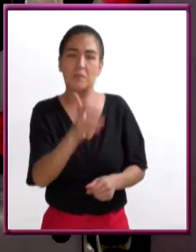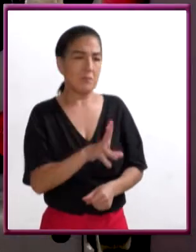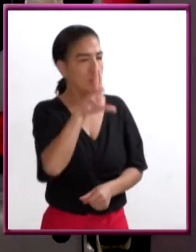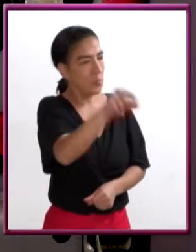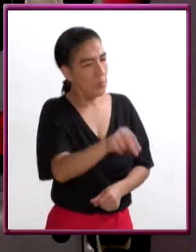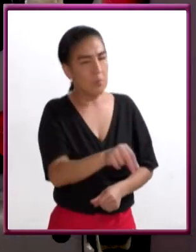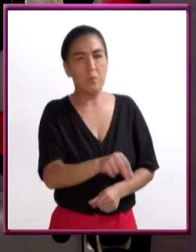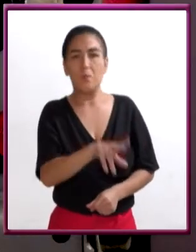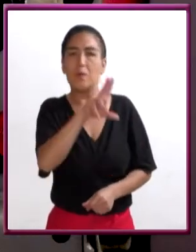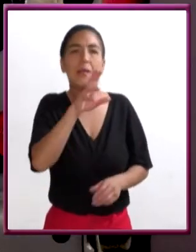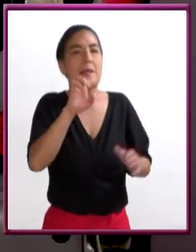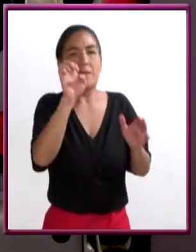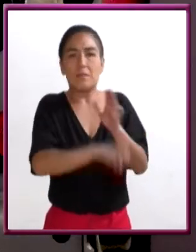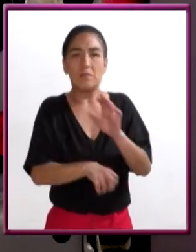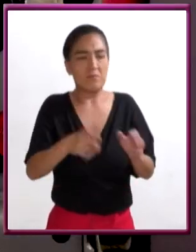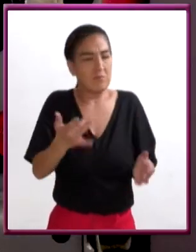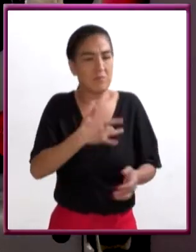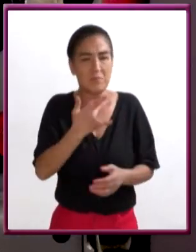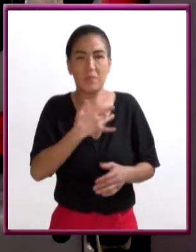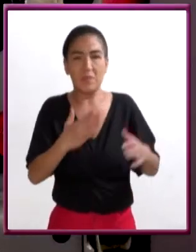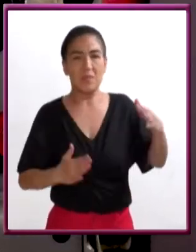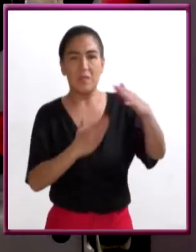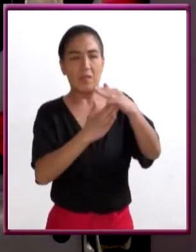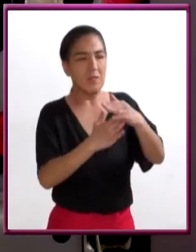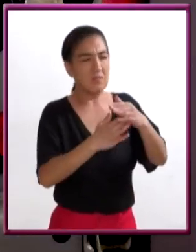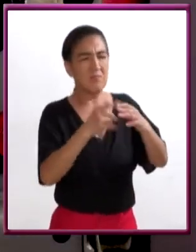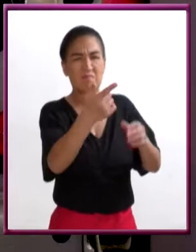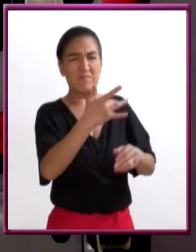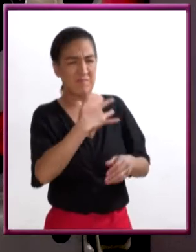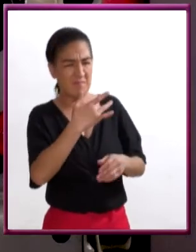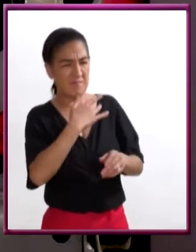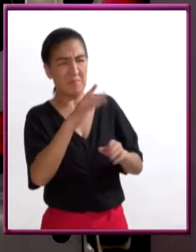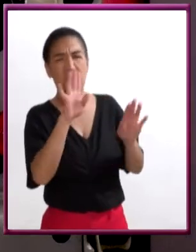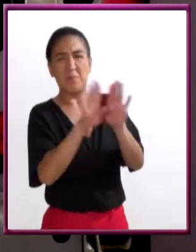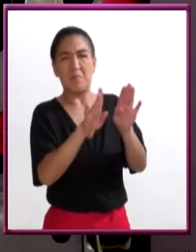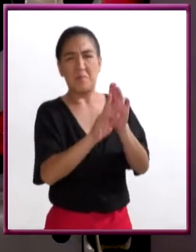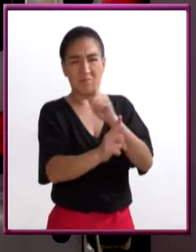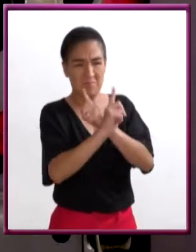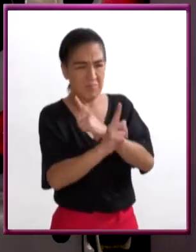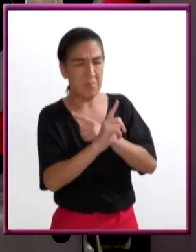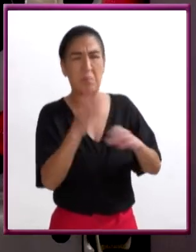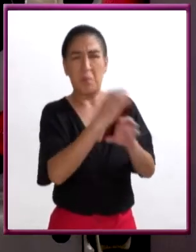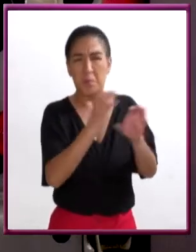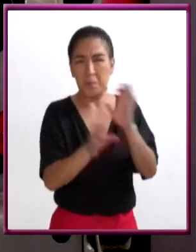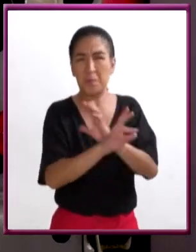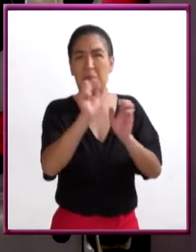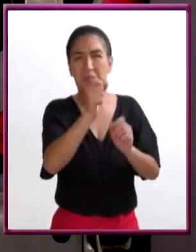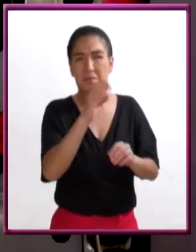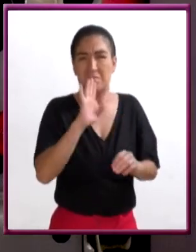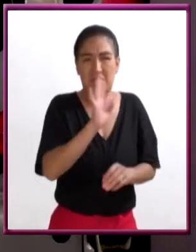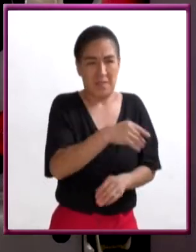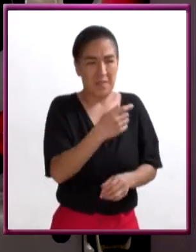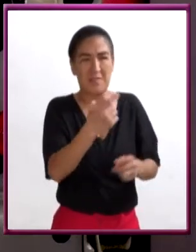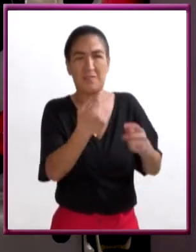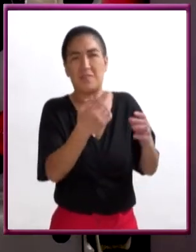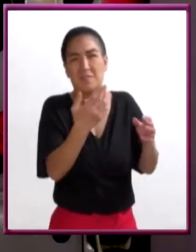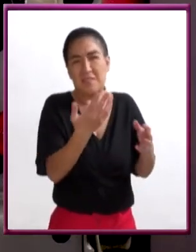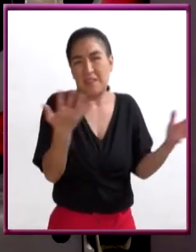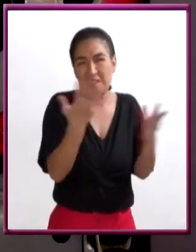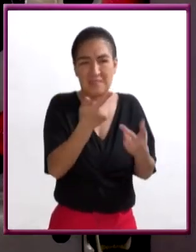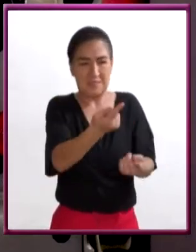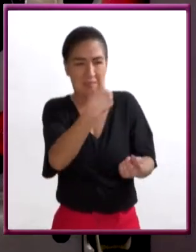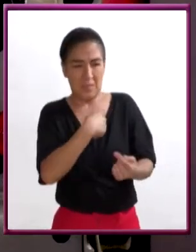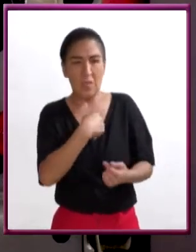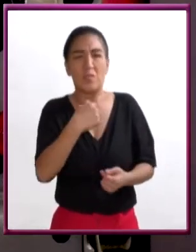no. Los límites son muy, muy importantes. Y bueno, muchas veces no ponemos límites porque sentimos que no podemos hacerlo o porque